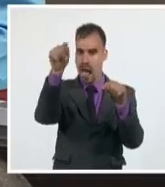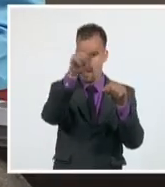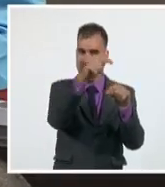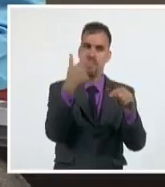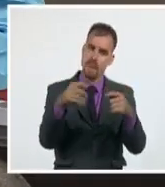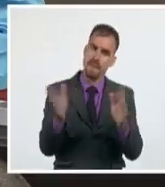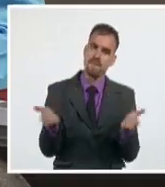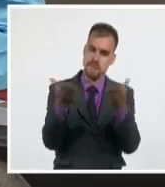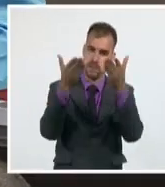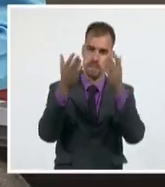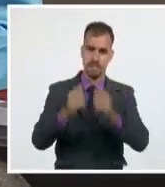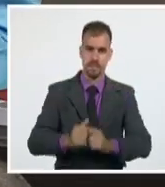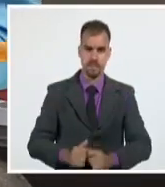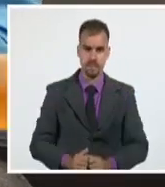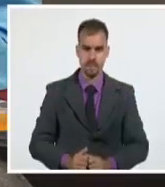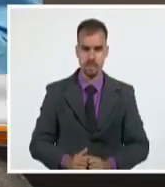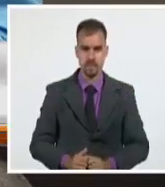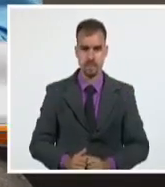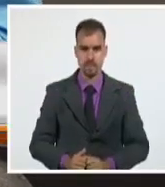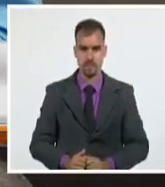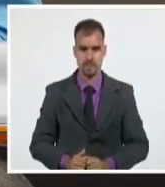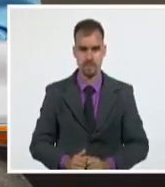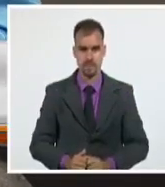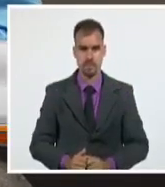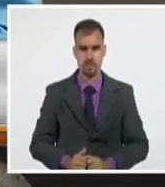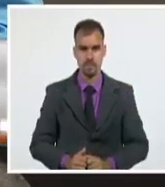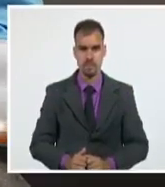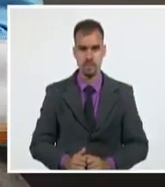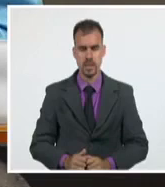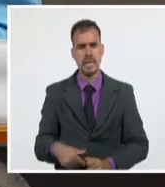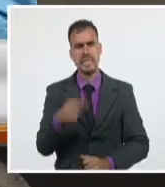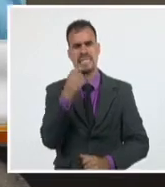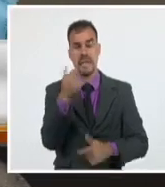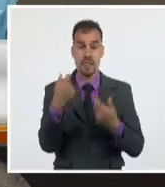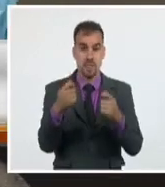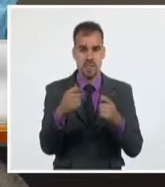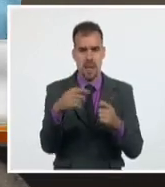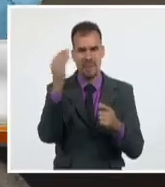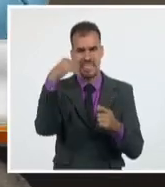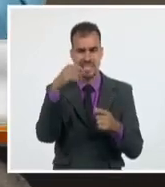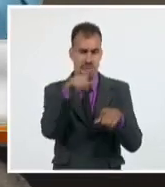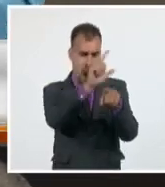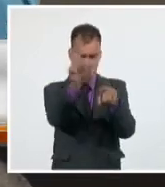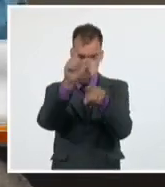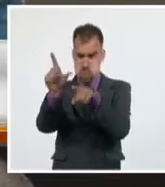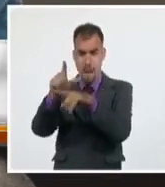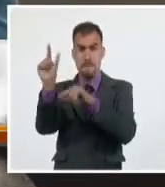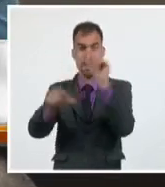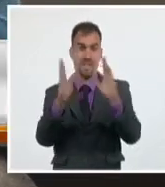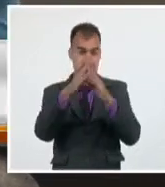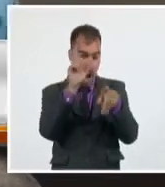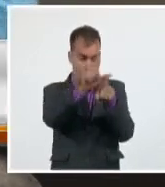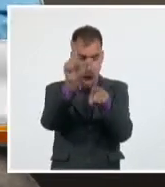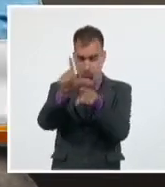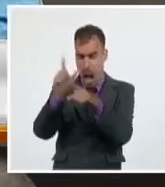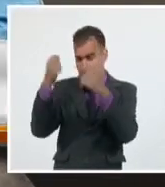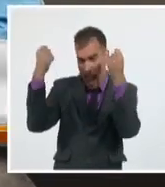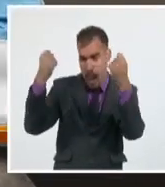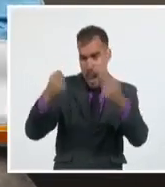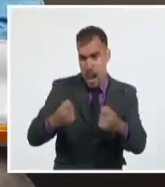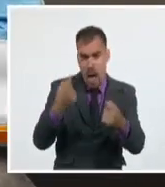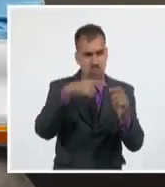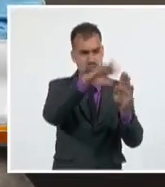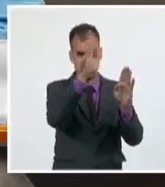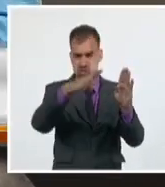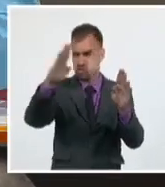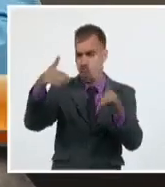del grupo de expertos la importancia de pronunciarnos por el escenario de las comunidades rurales en esta acción, digamos, de fortalecer su